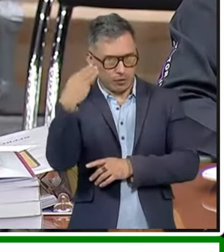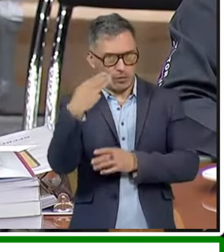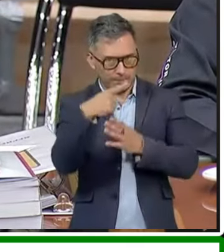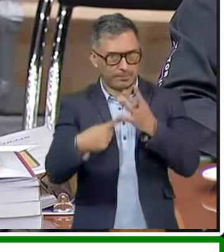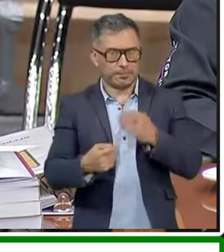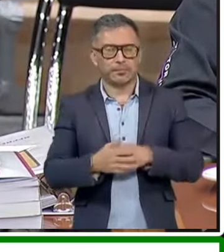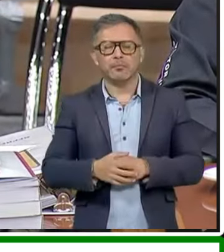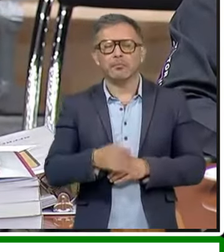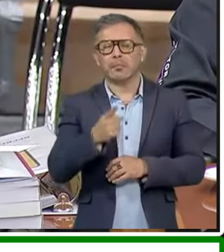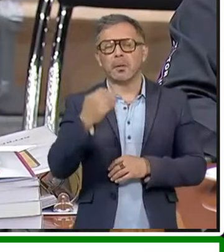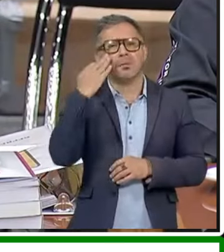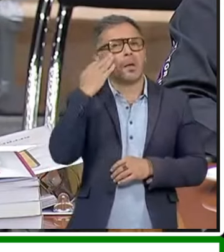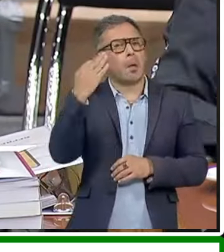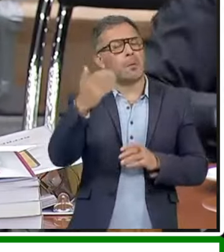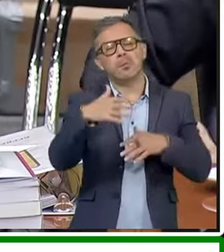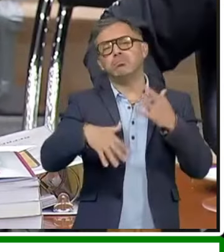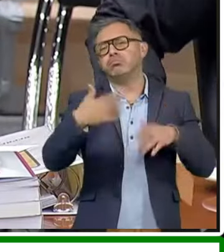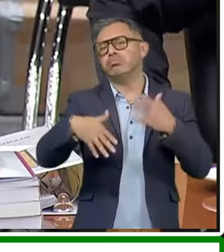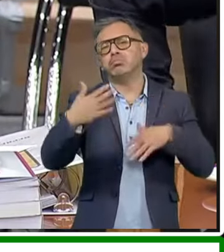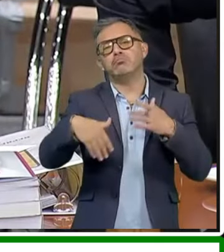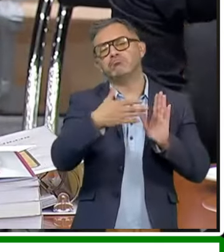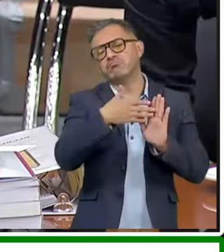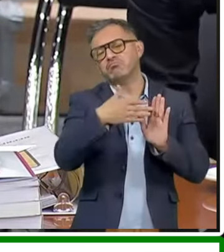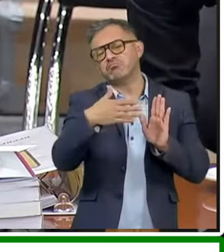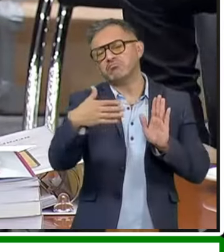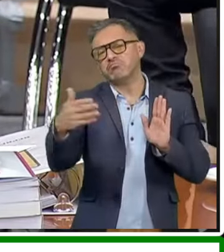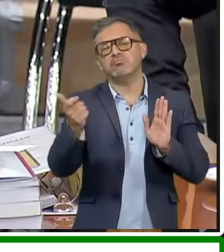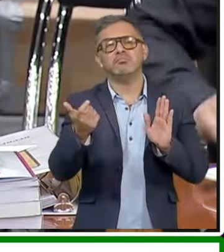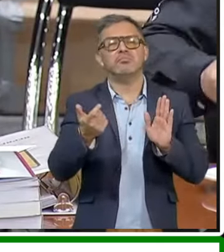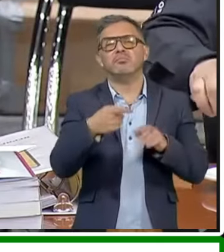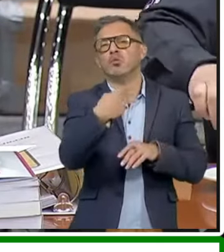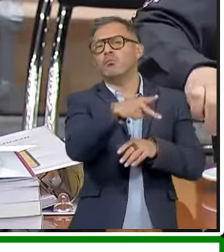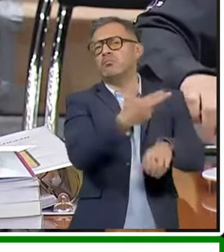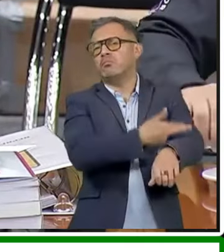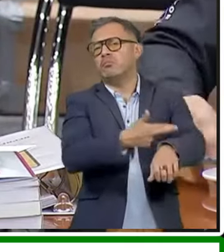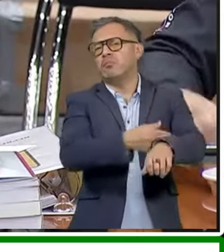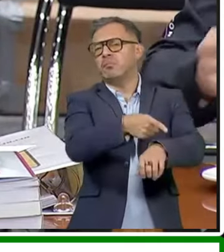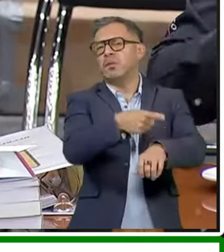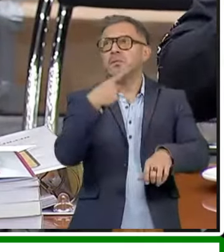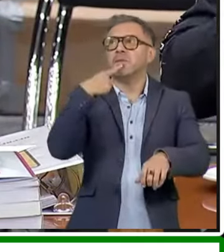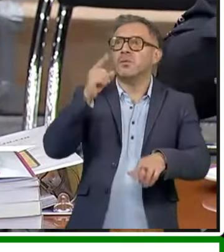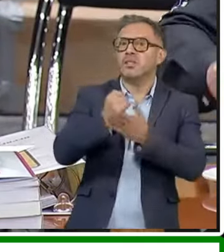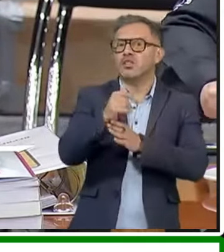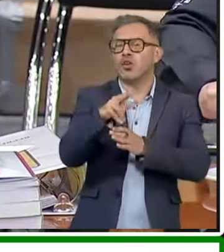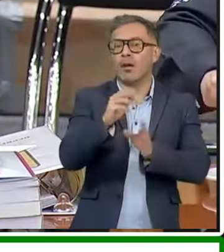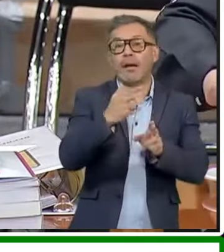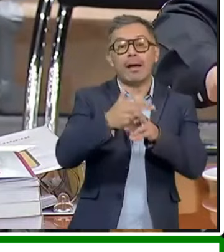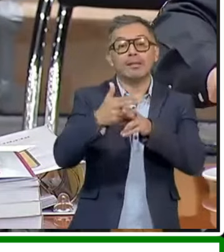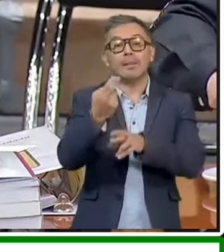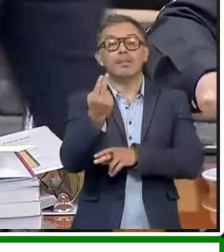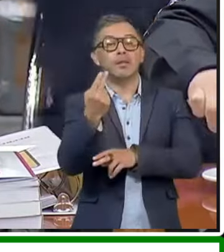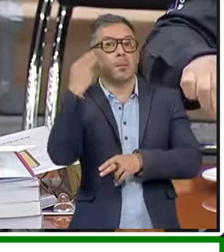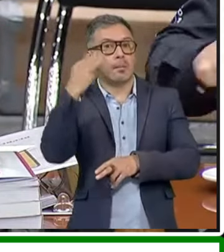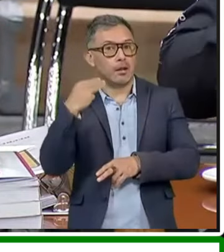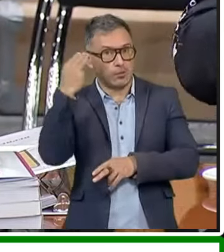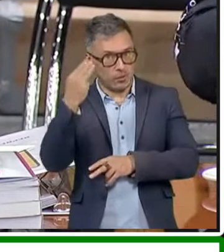Pasó ese tiempo en sustanciar las cosas que tuvieron que hacer para emitir una resolución el 25 de marzo,